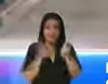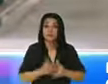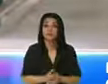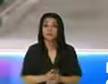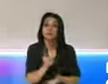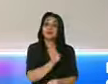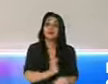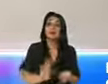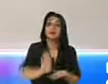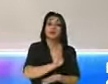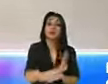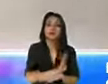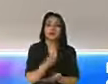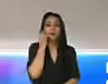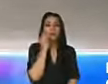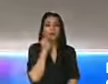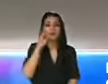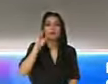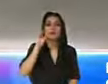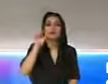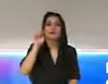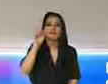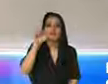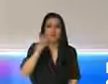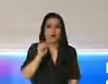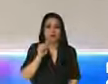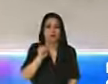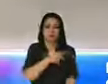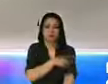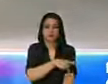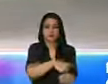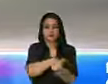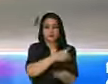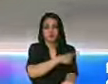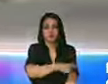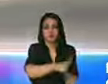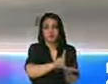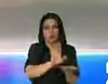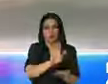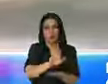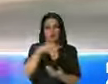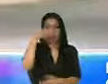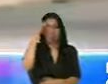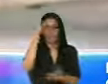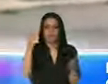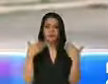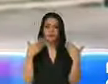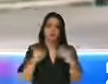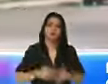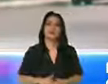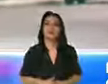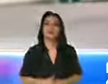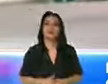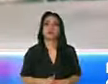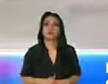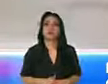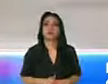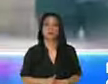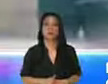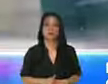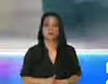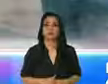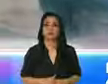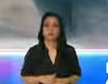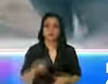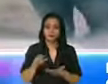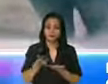de la cooperativa Simón Bolívar, del kilómetro 9 y medio de la vía Daule, en el noroeste de Guayaquil. Ellos habían llegado desde el